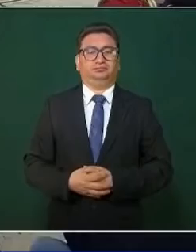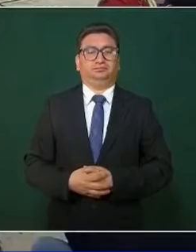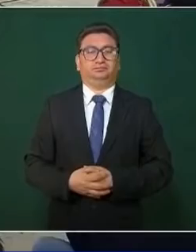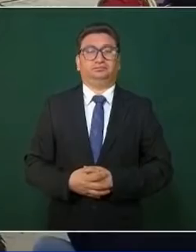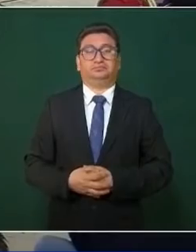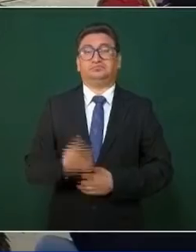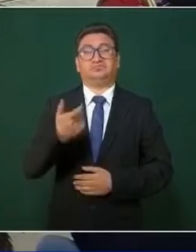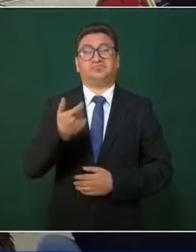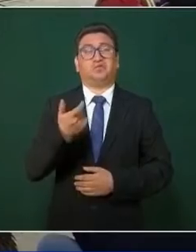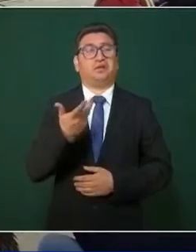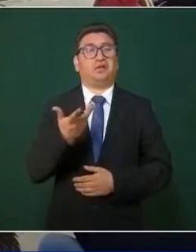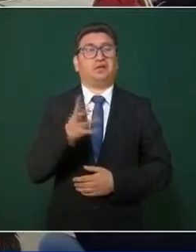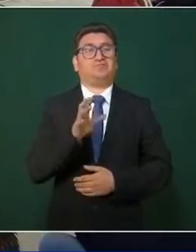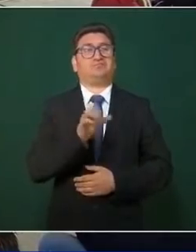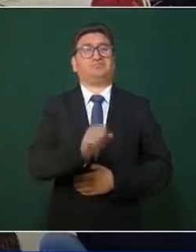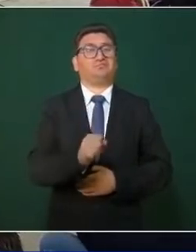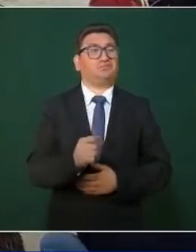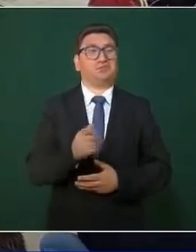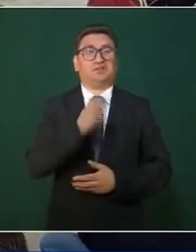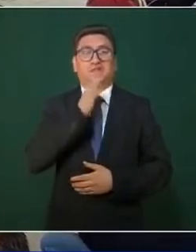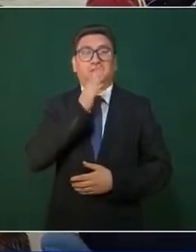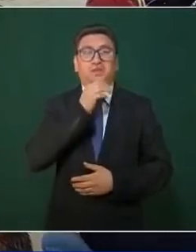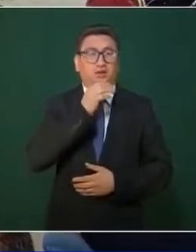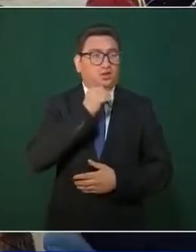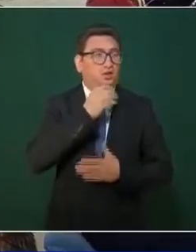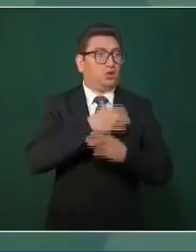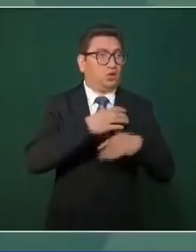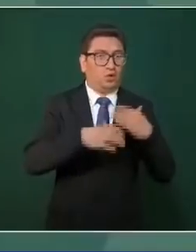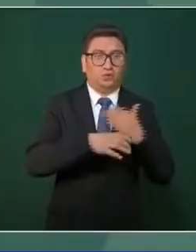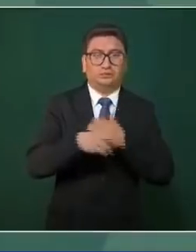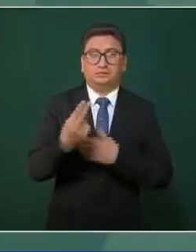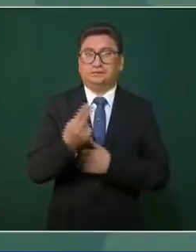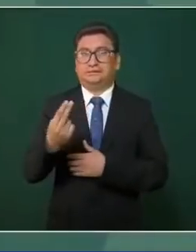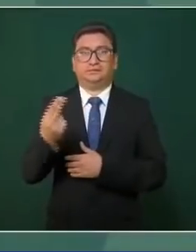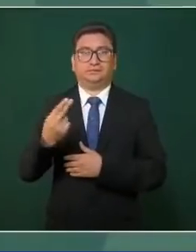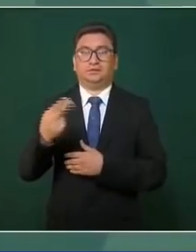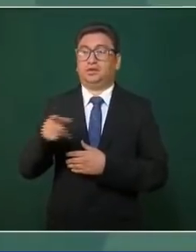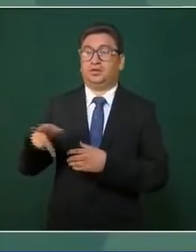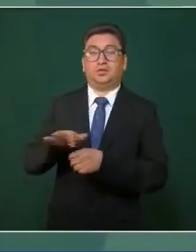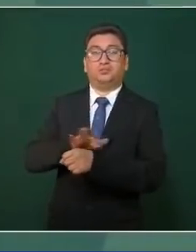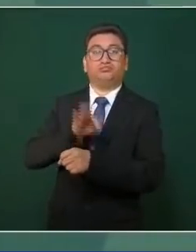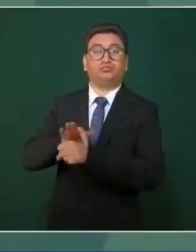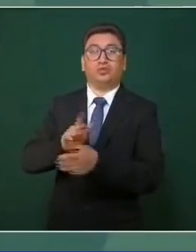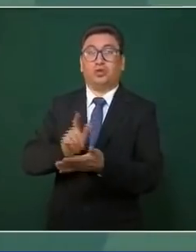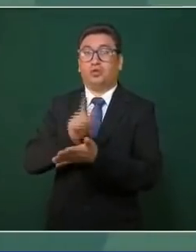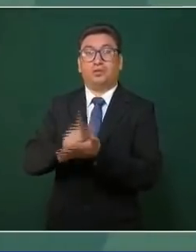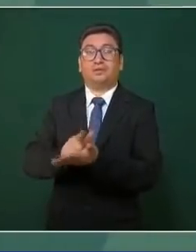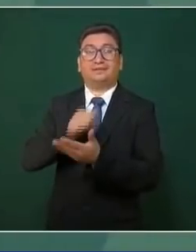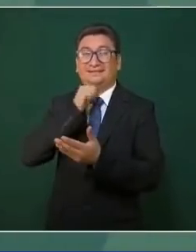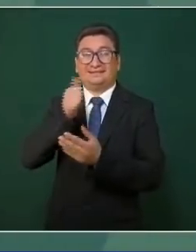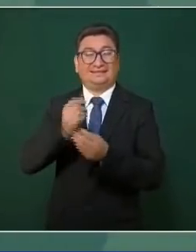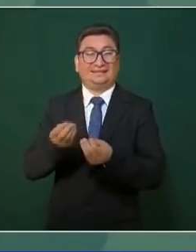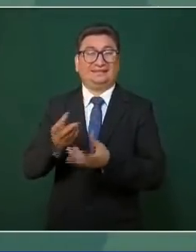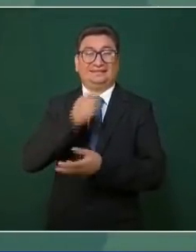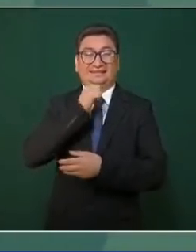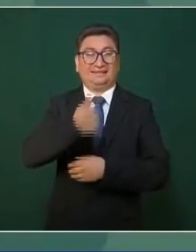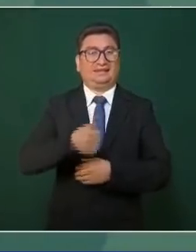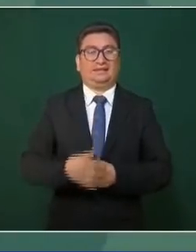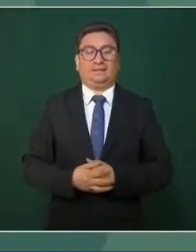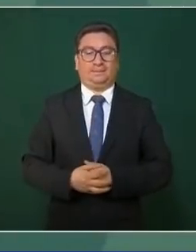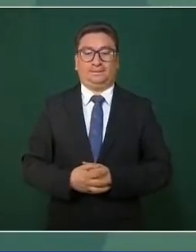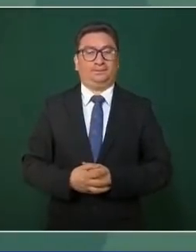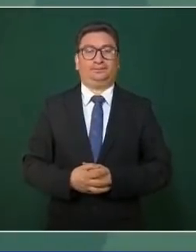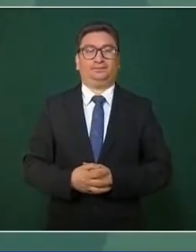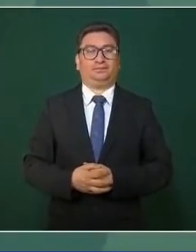que no alcanzaban para lo indispensable, sin prestaciones de ningún tipo. No había